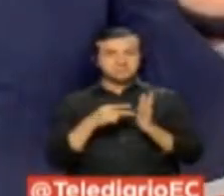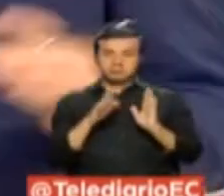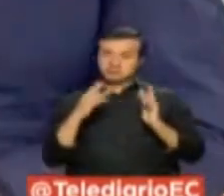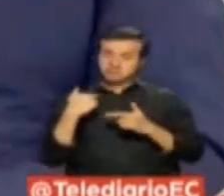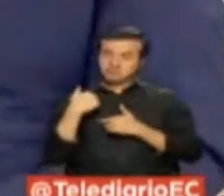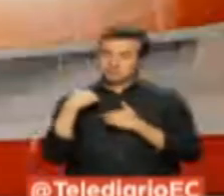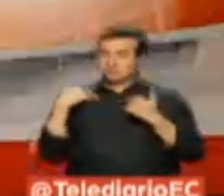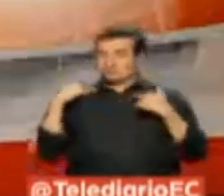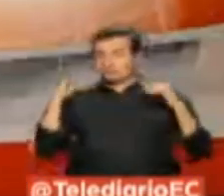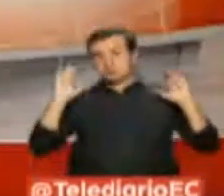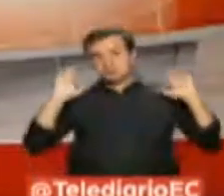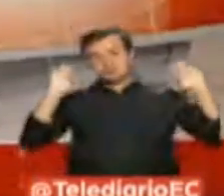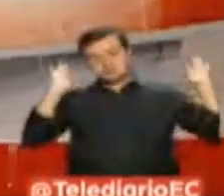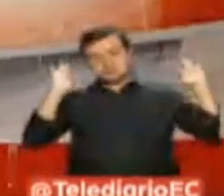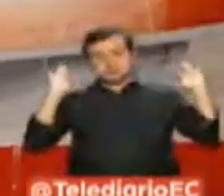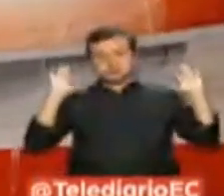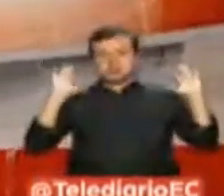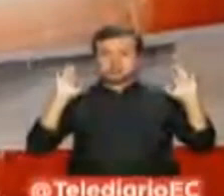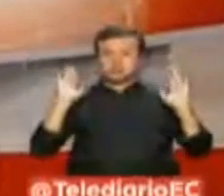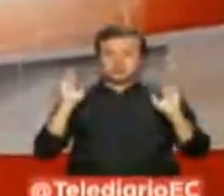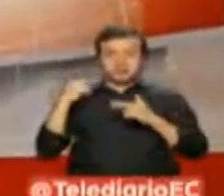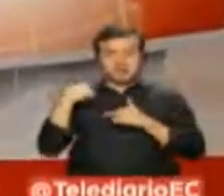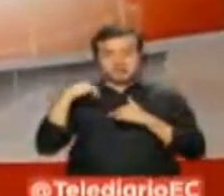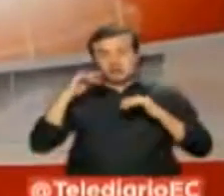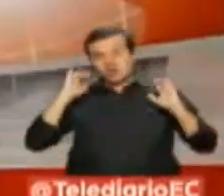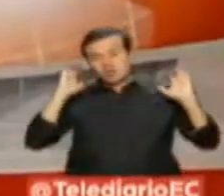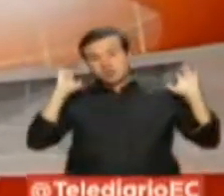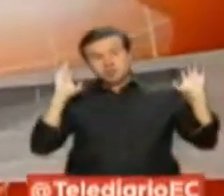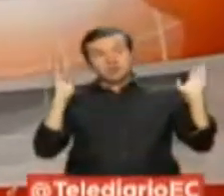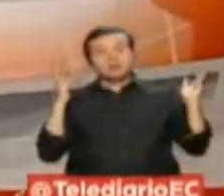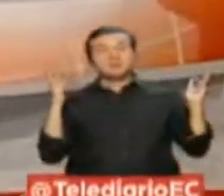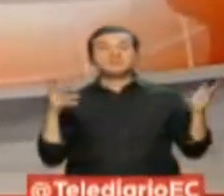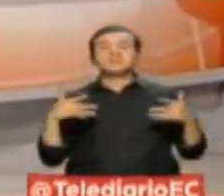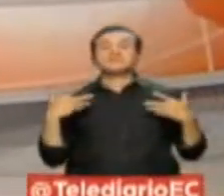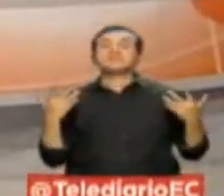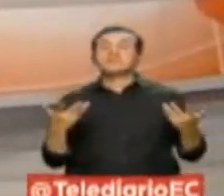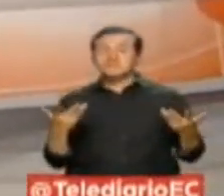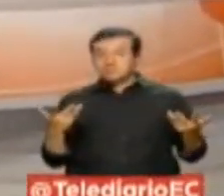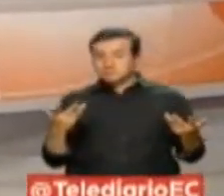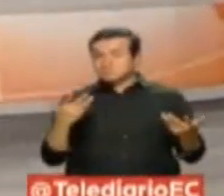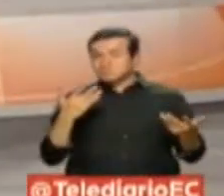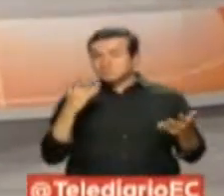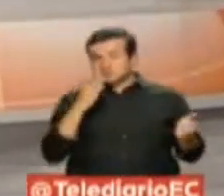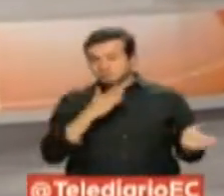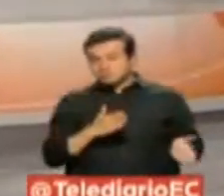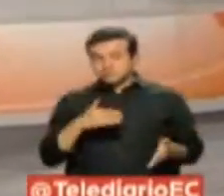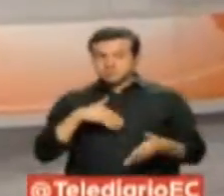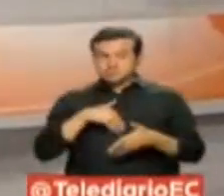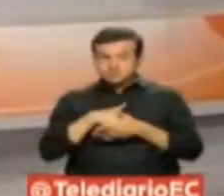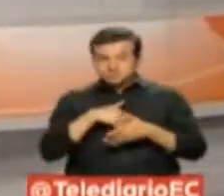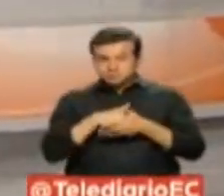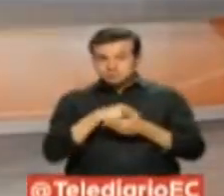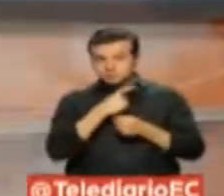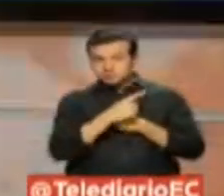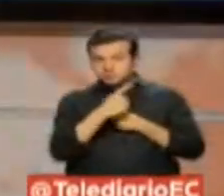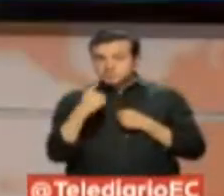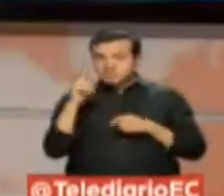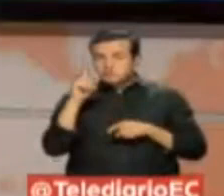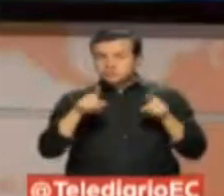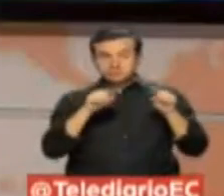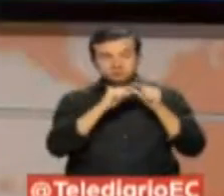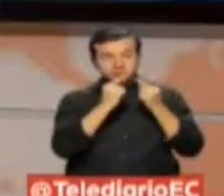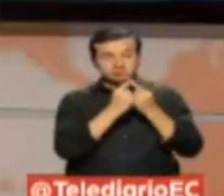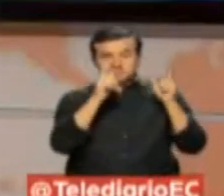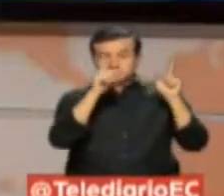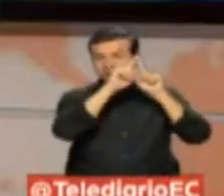nuestra responsabilidad. Sí, no es un tema de evadir la responsabilidad, es un tema de ver cuáles son las limitaciones que tienen las cámaras en ciertos momentos,